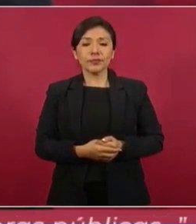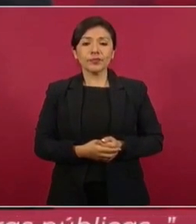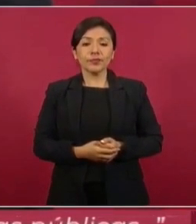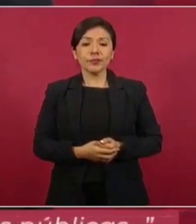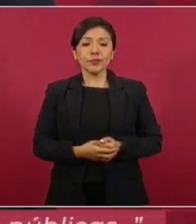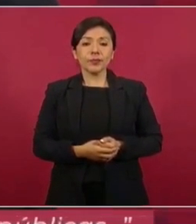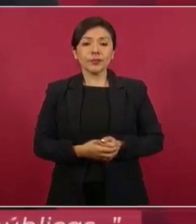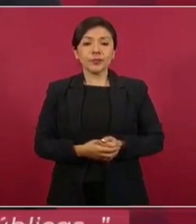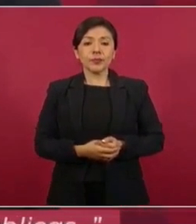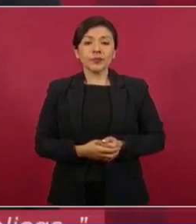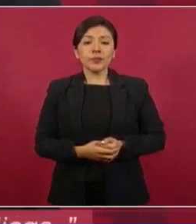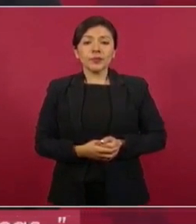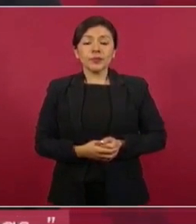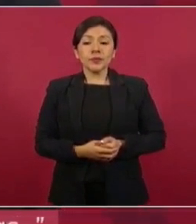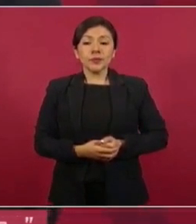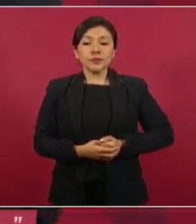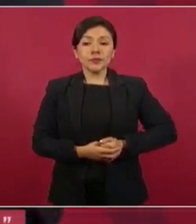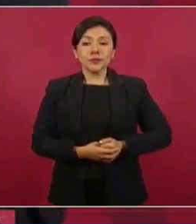es